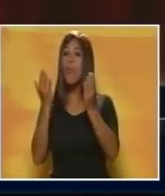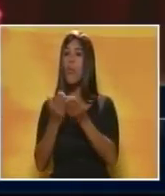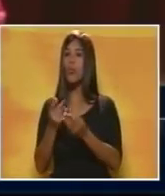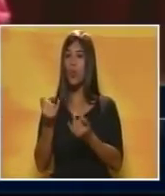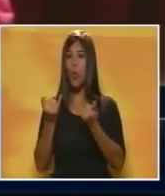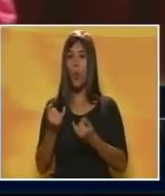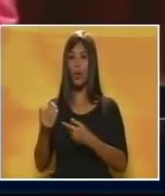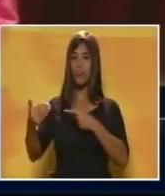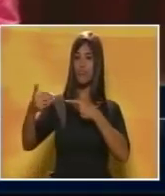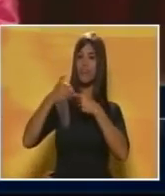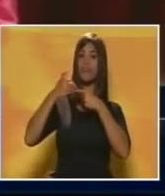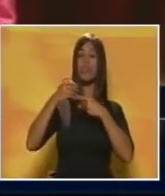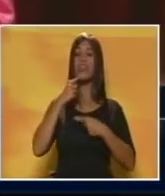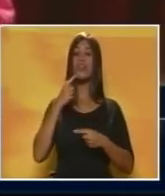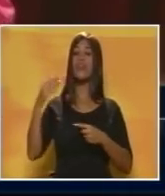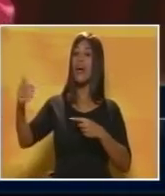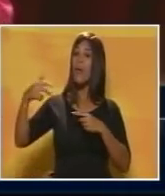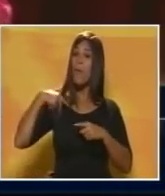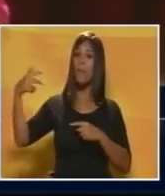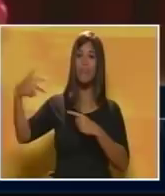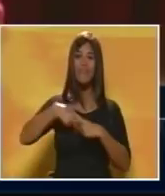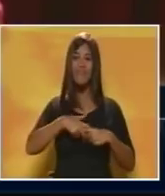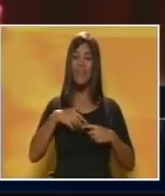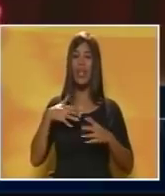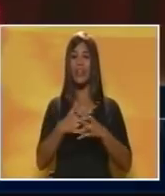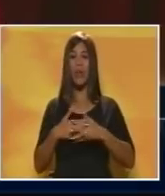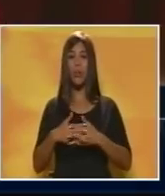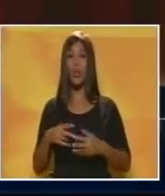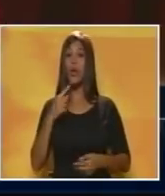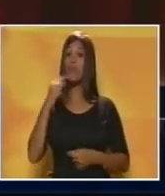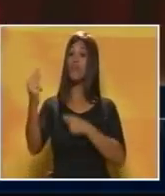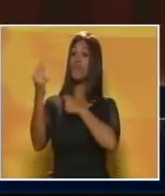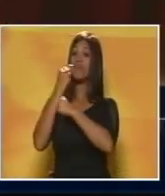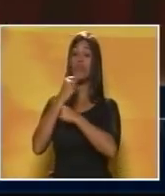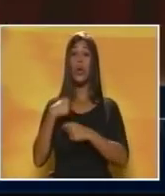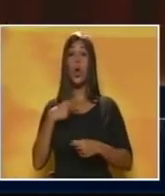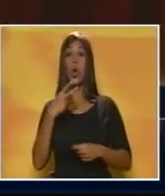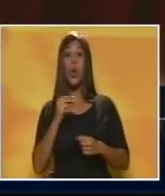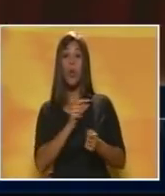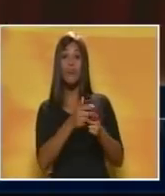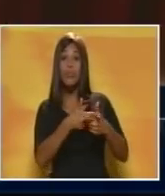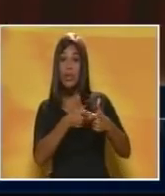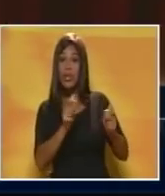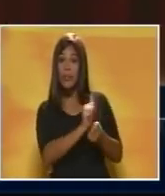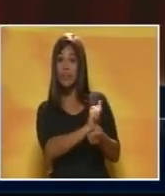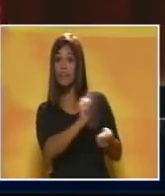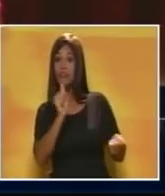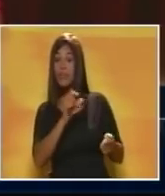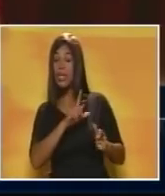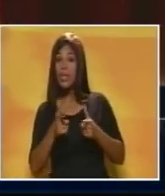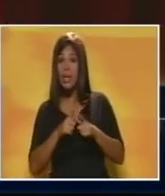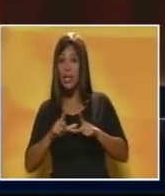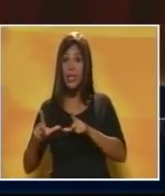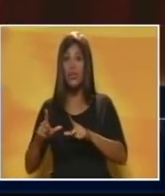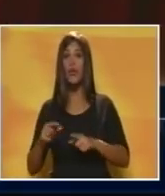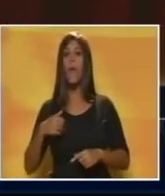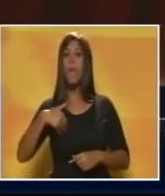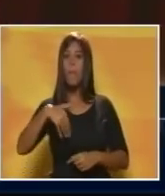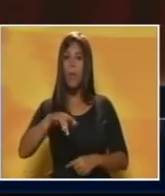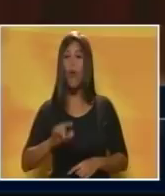Nos amenazan de Estados Unidos. Si no lo sueltan, tomaremos, me dicen ellos, habrá